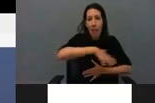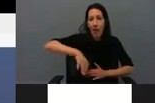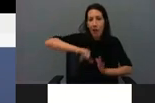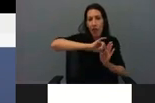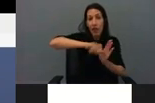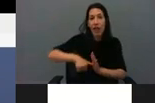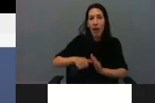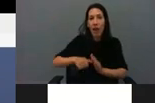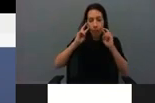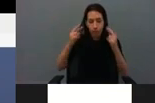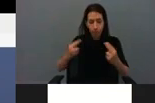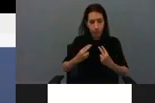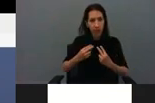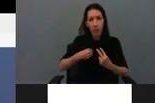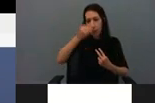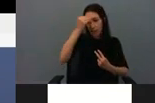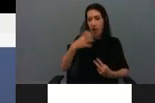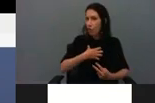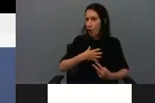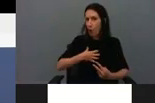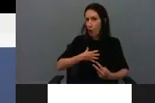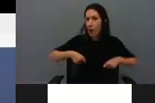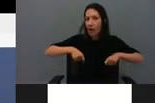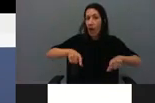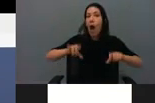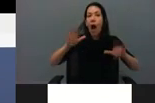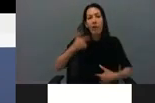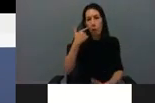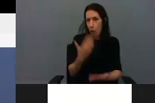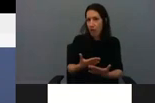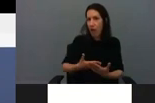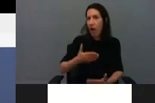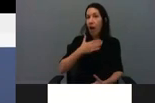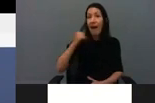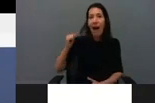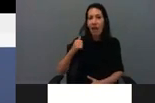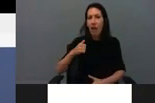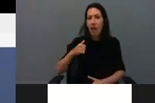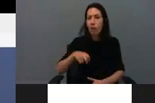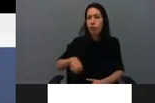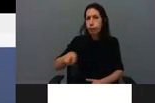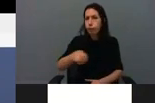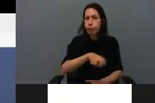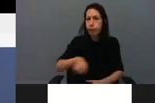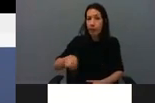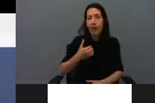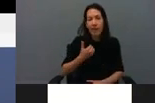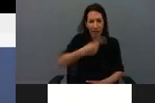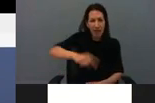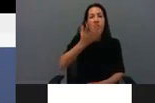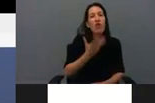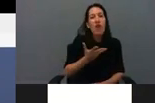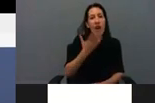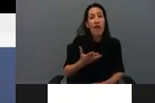mi capacidad de poder llevarla, pero cuando comprobaron mi habilidad para su conducción, que muchos ya conocen, se